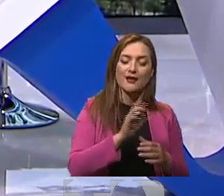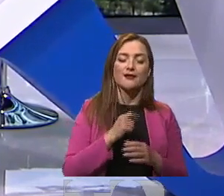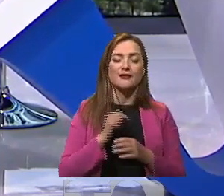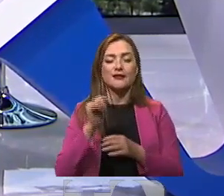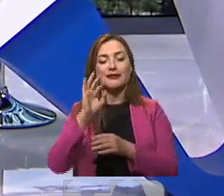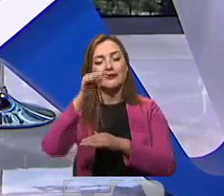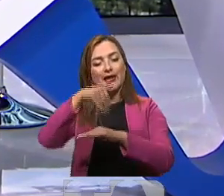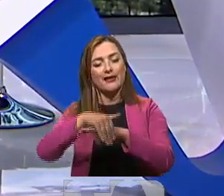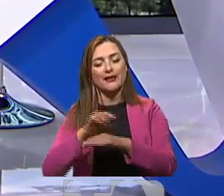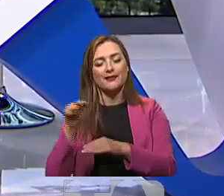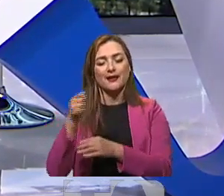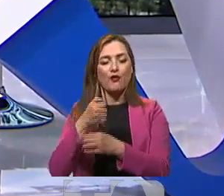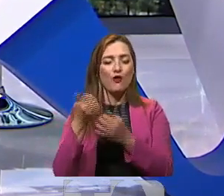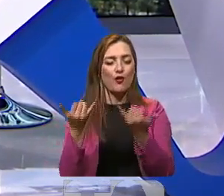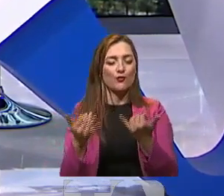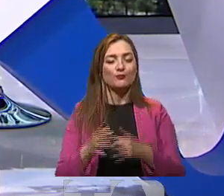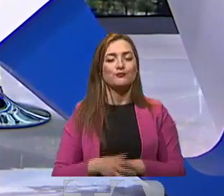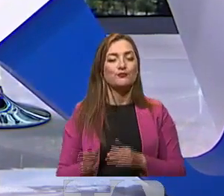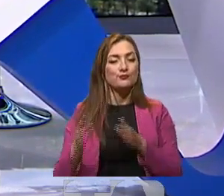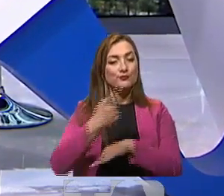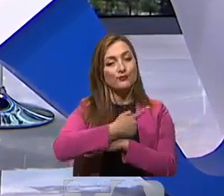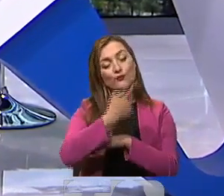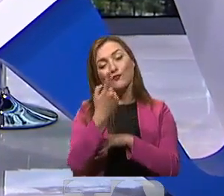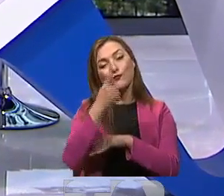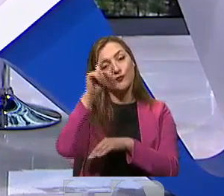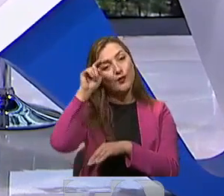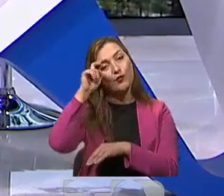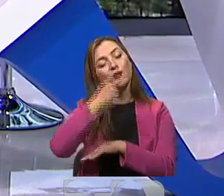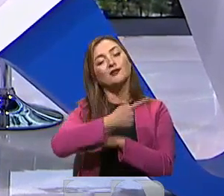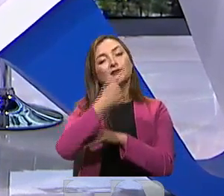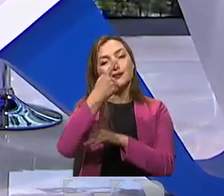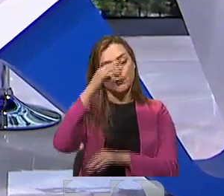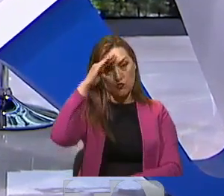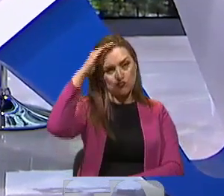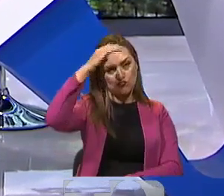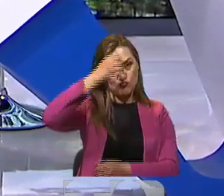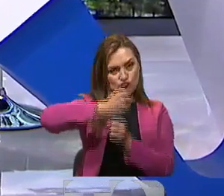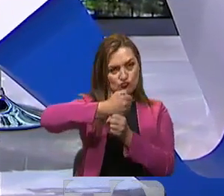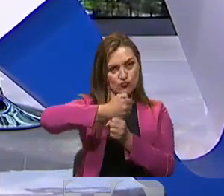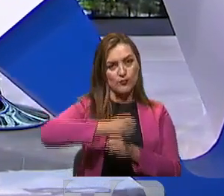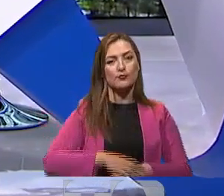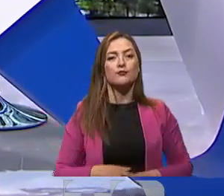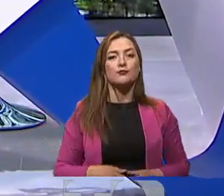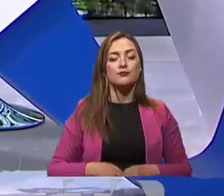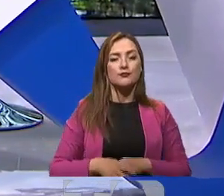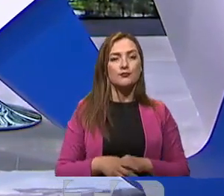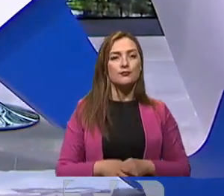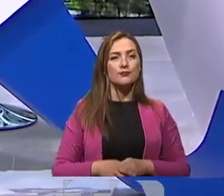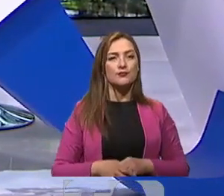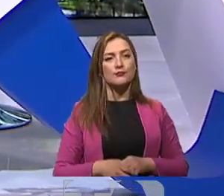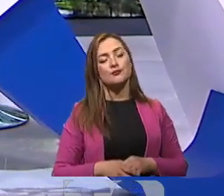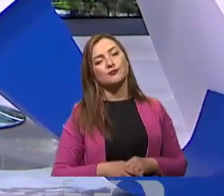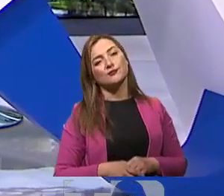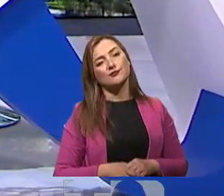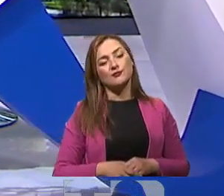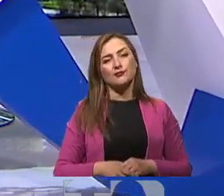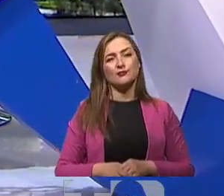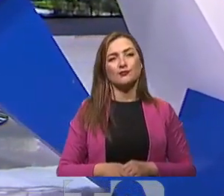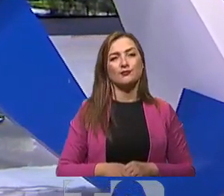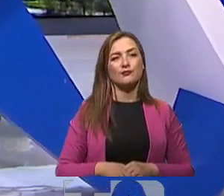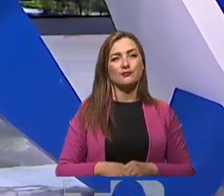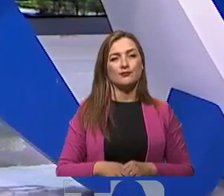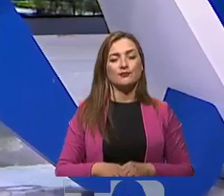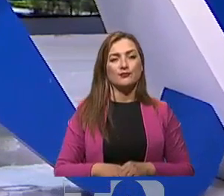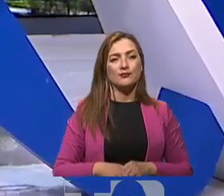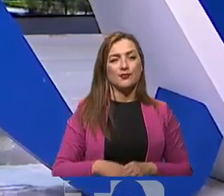un día como hoy también se recuerda el Día del Guardia de Seguridad. Así que desde aquí nuestro abrazo a todos